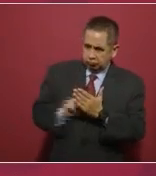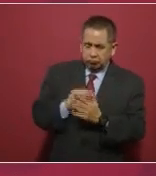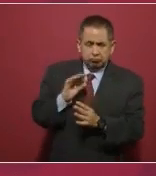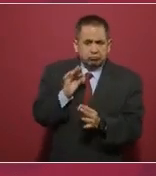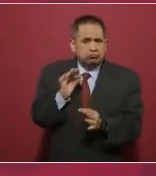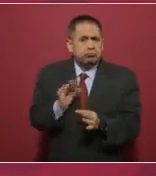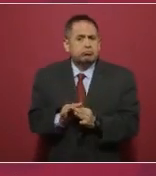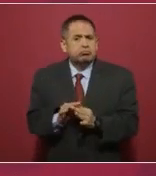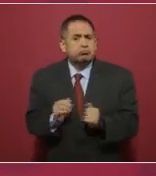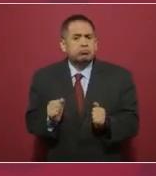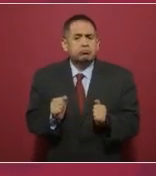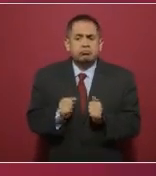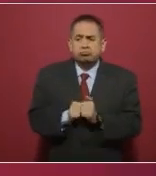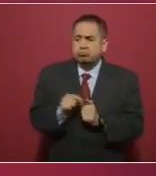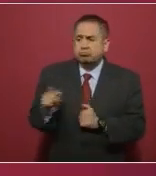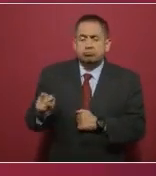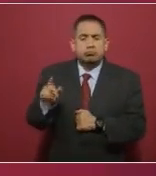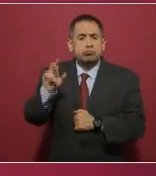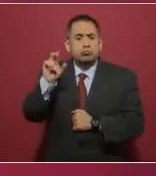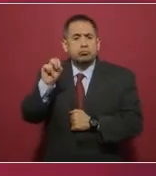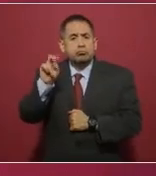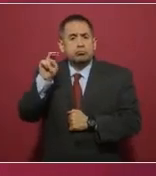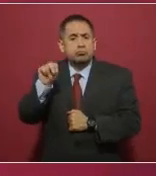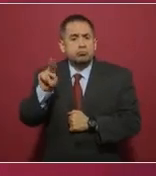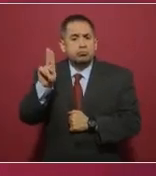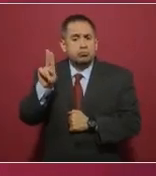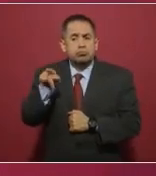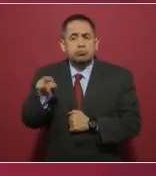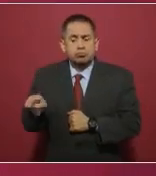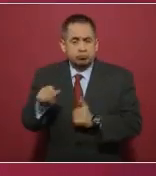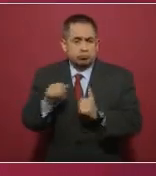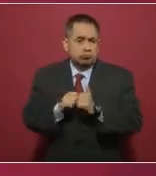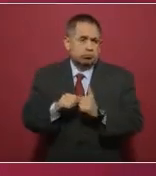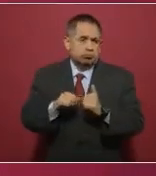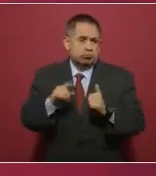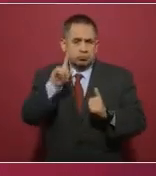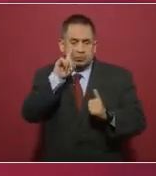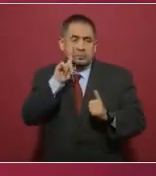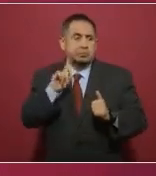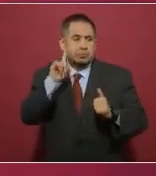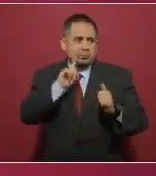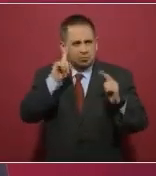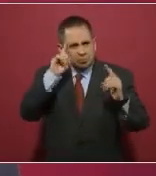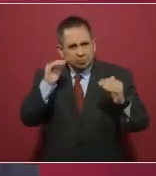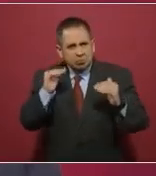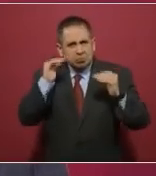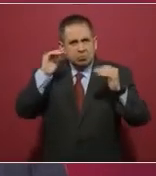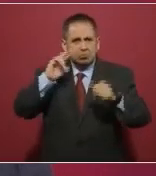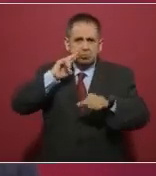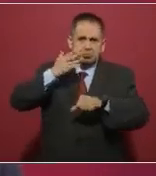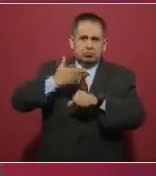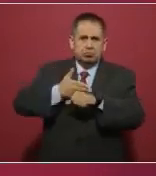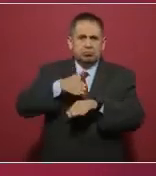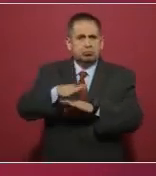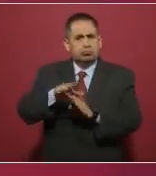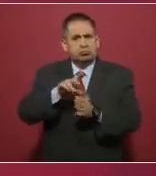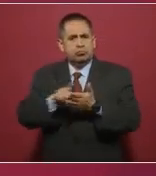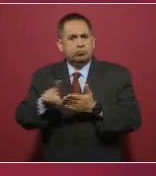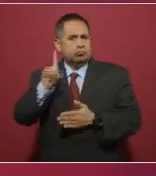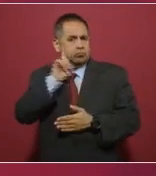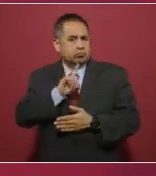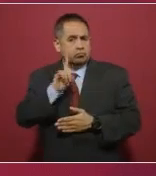con Naciones Unidas, con la alta comisionada de Derechos